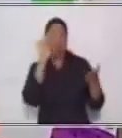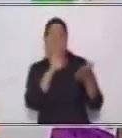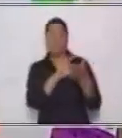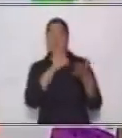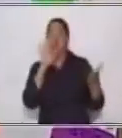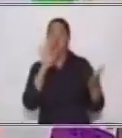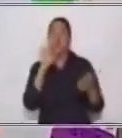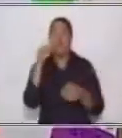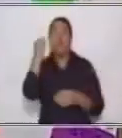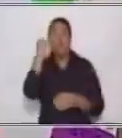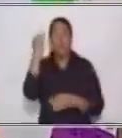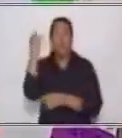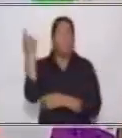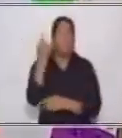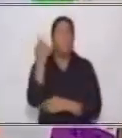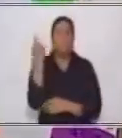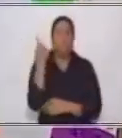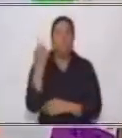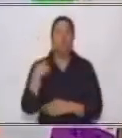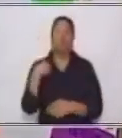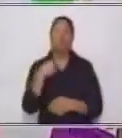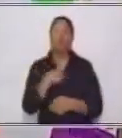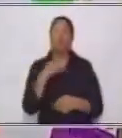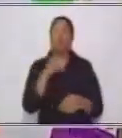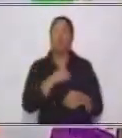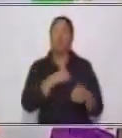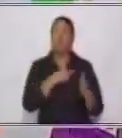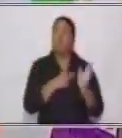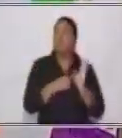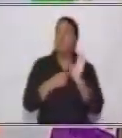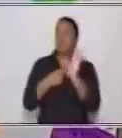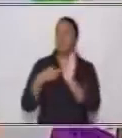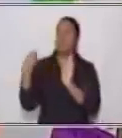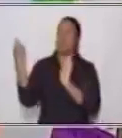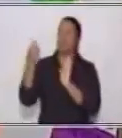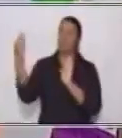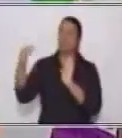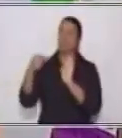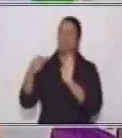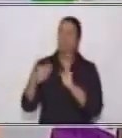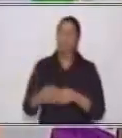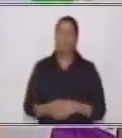principales. ¿Qué es lo que queremos resaltar o el autor quiere resaltar en ese tema?